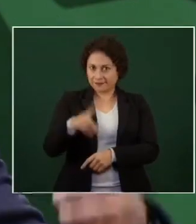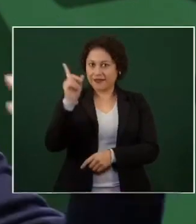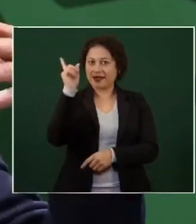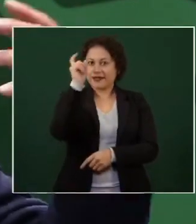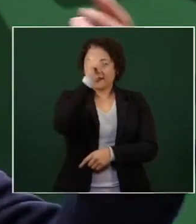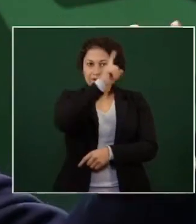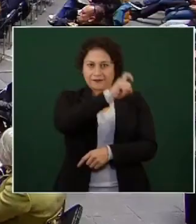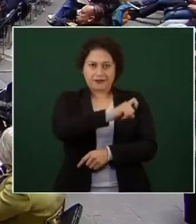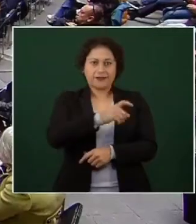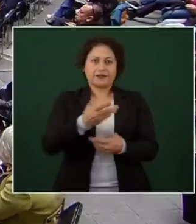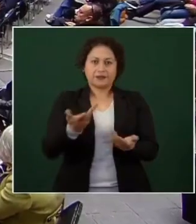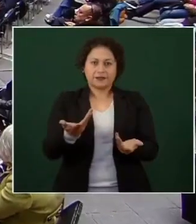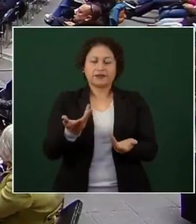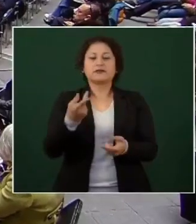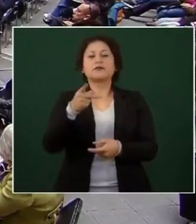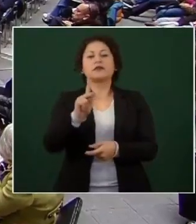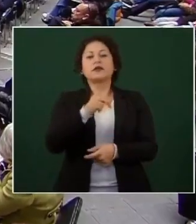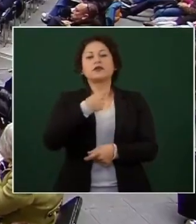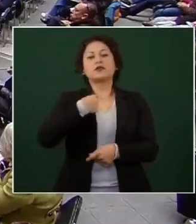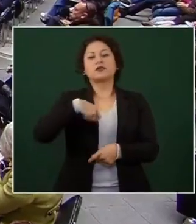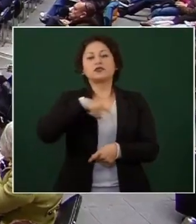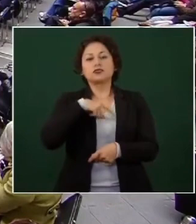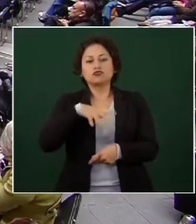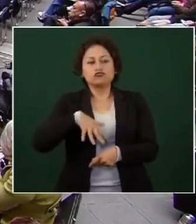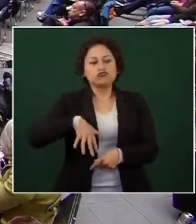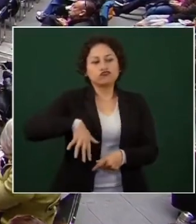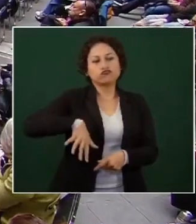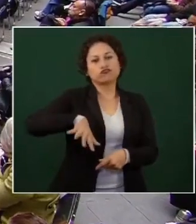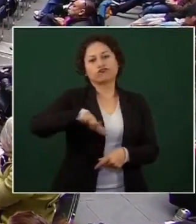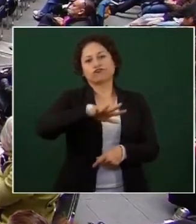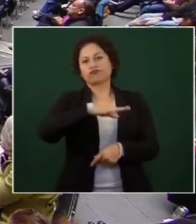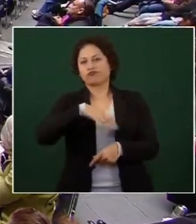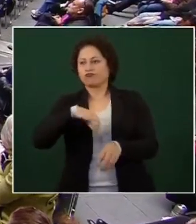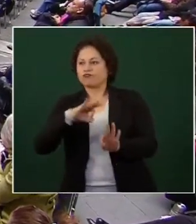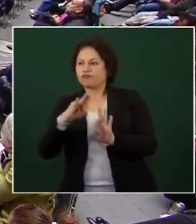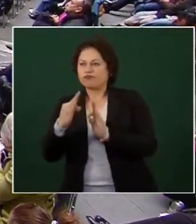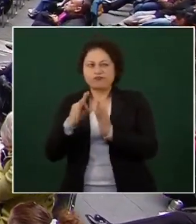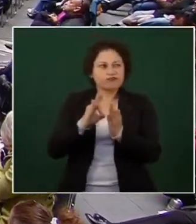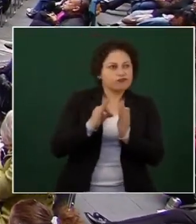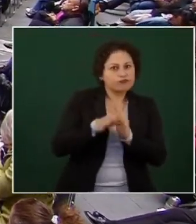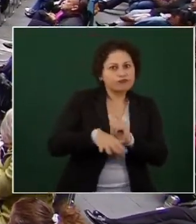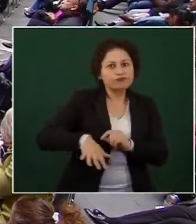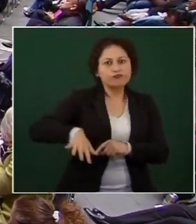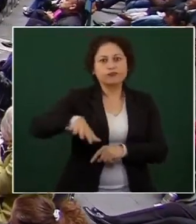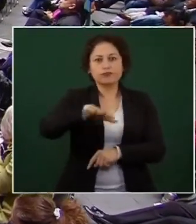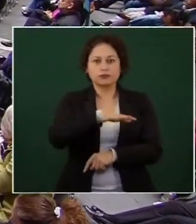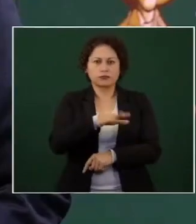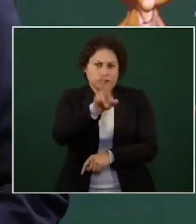Nosotros estamos buscando mecanismos, y lo planteo abiertamente.